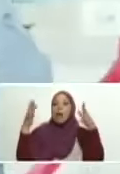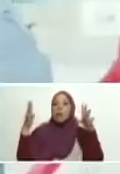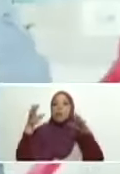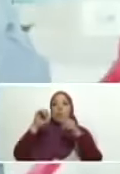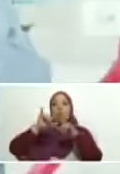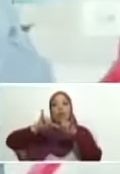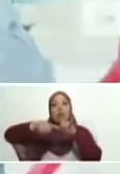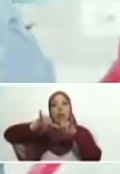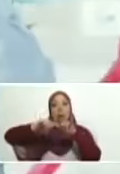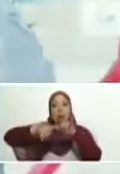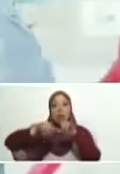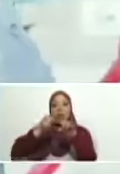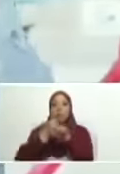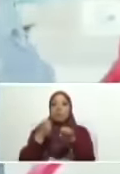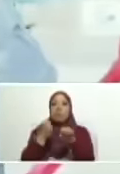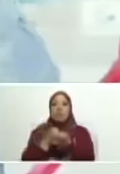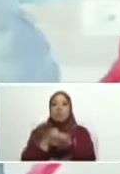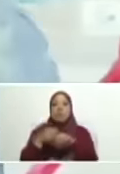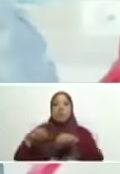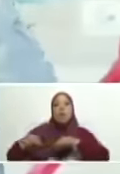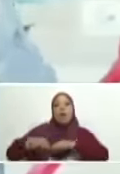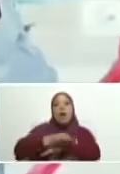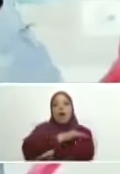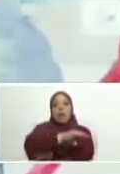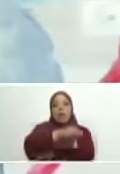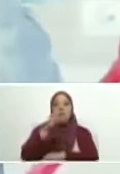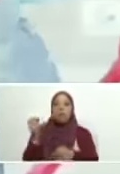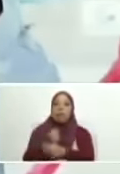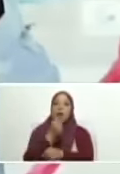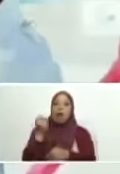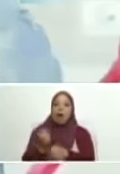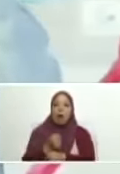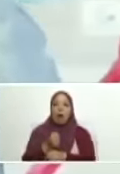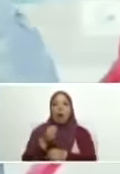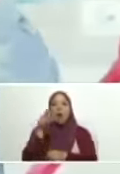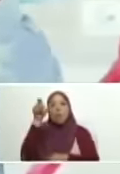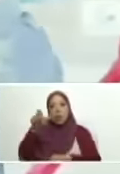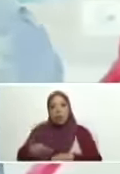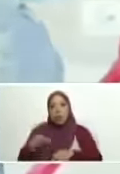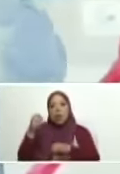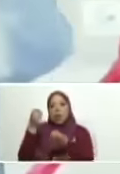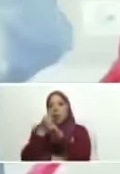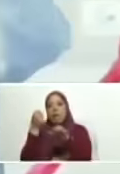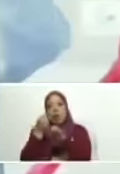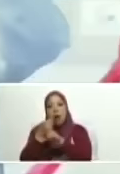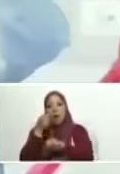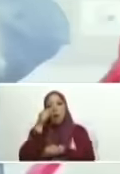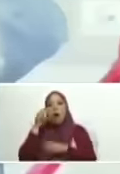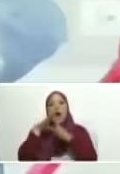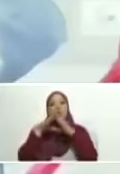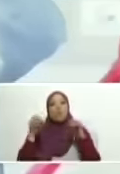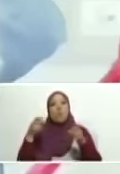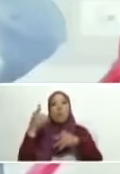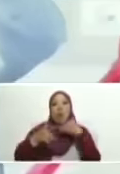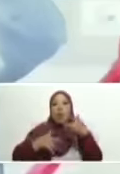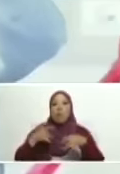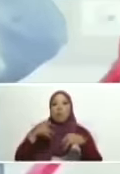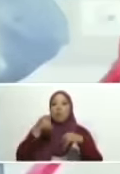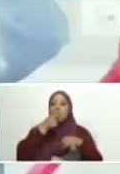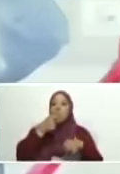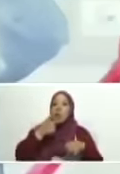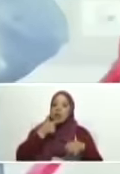ingenieros, las ingenieras, arquitectos, obreros, obreras, trabajadores. Ellos hicieron esta labor,